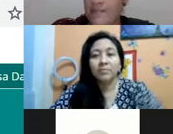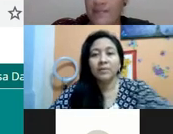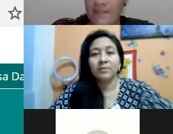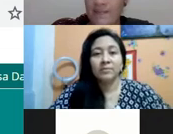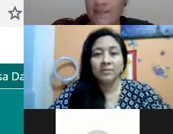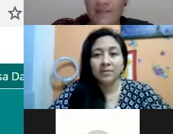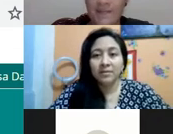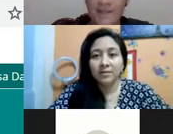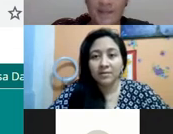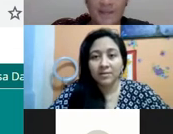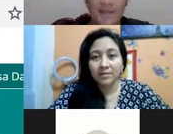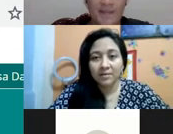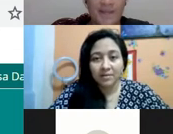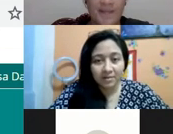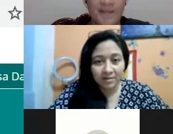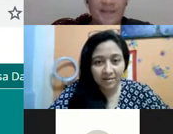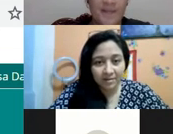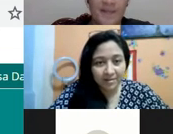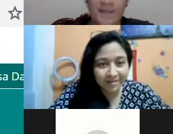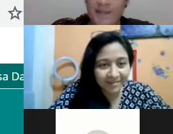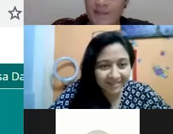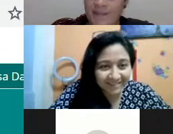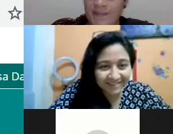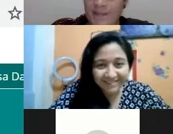no están viendo, perdón. Sí, no estamos viendo. Ya me estaba asustando.